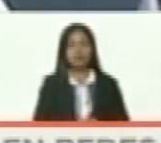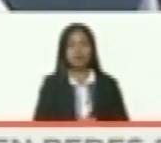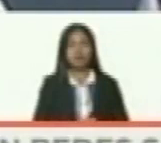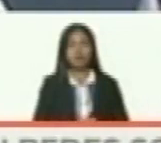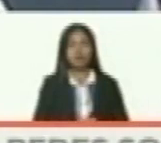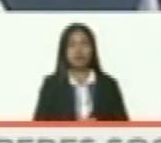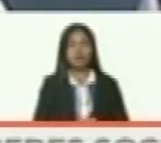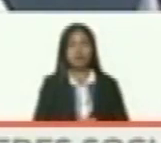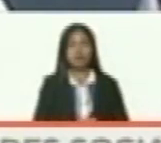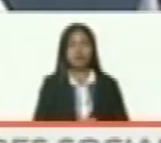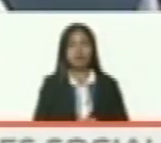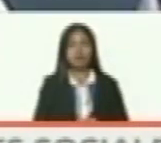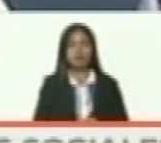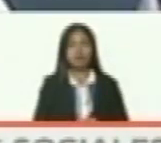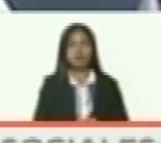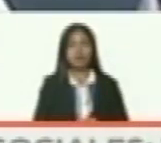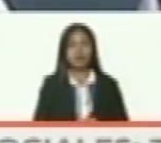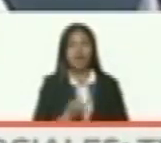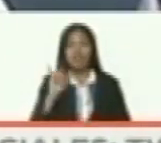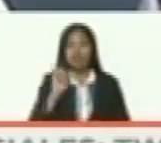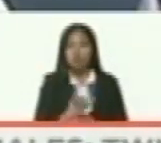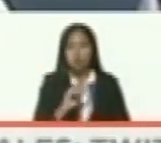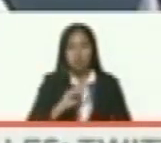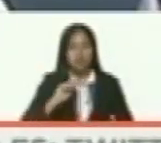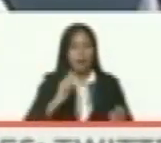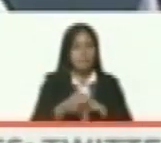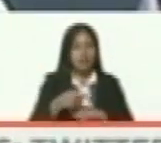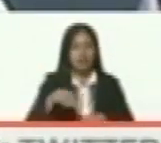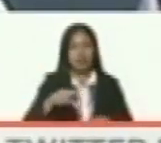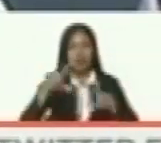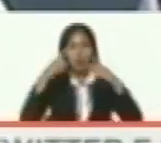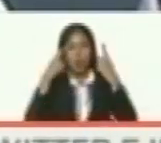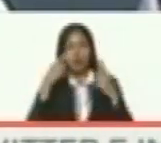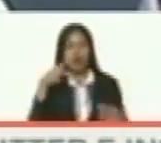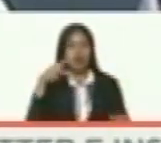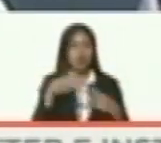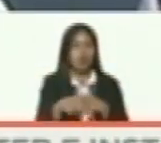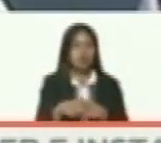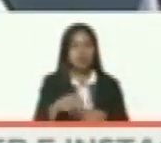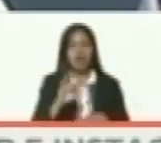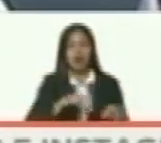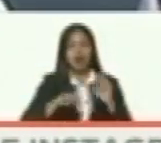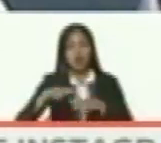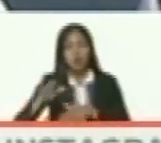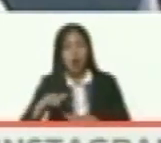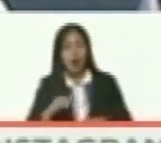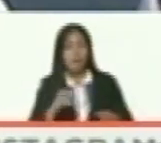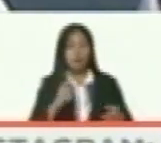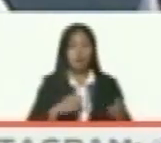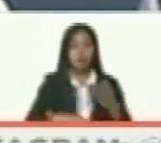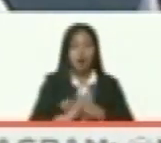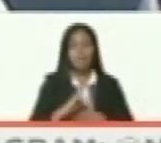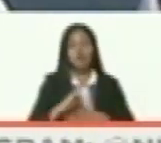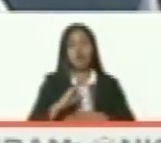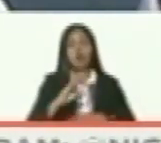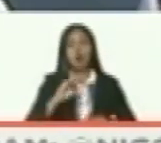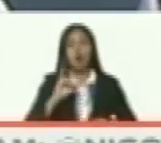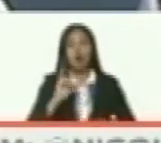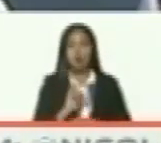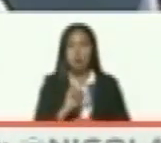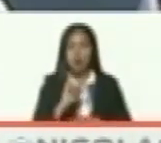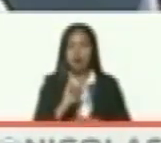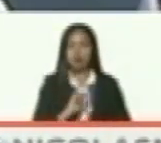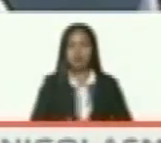directo de La Guaira a Cumaná, desde el terminal La Guaira, Naiguatá y Caruao. Vamos a Cumaná para